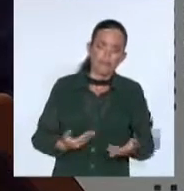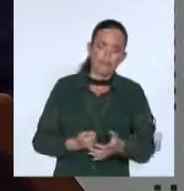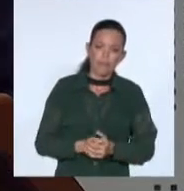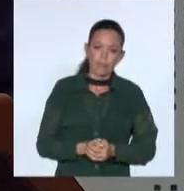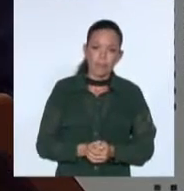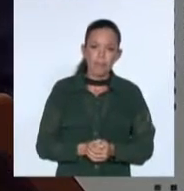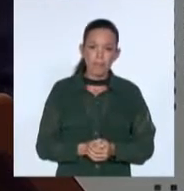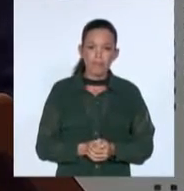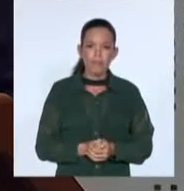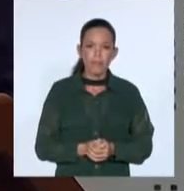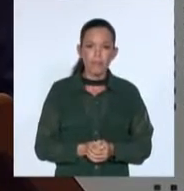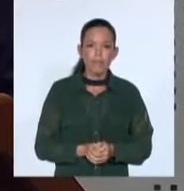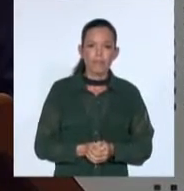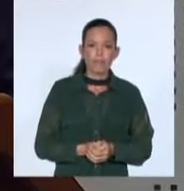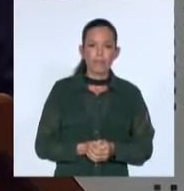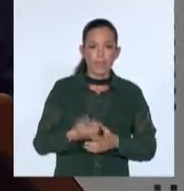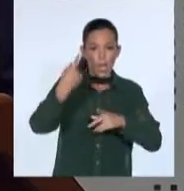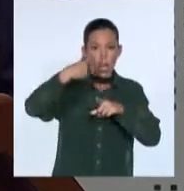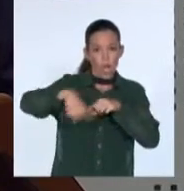busca de vacunas.